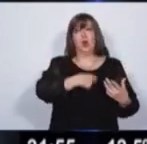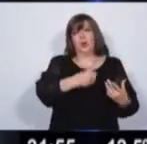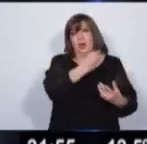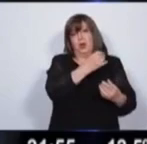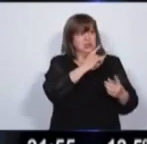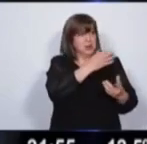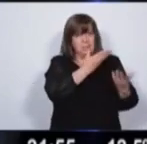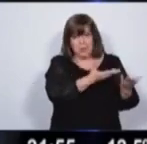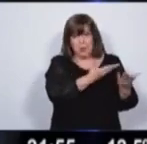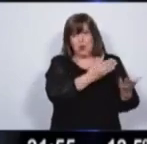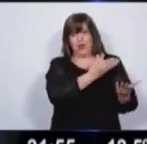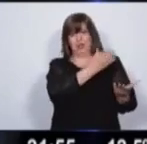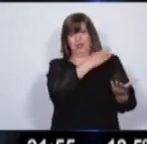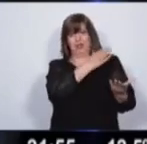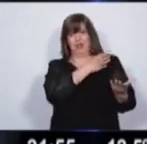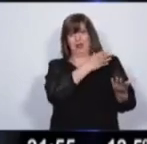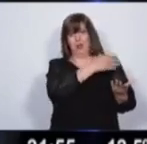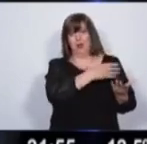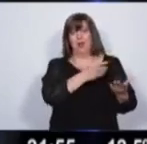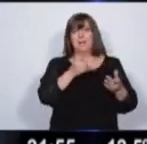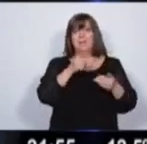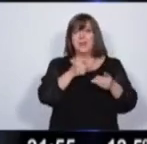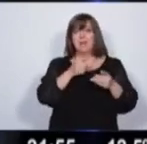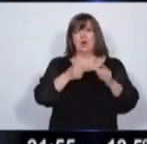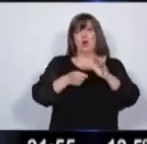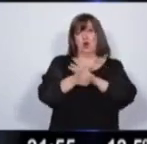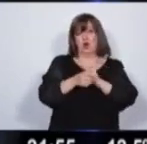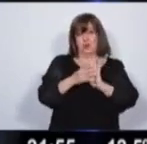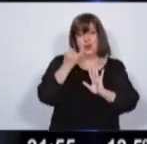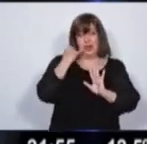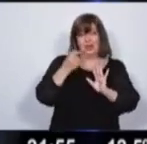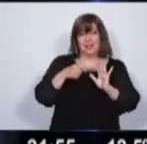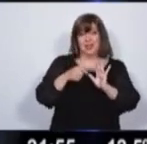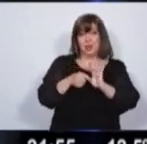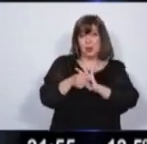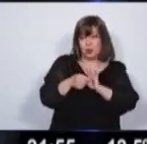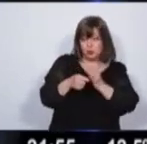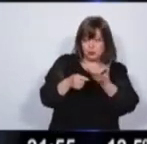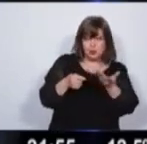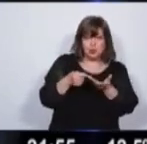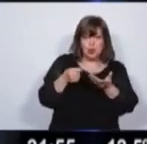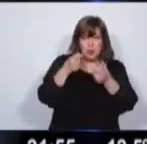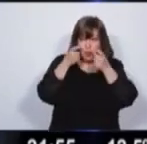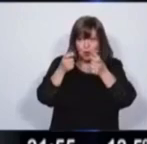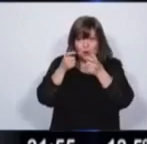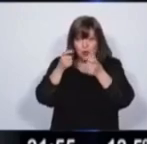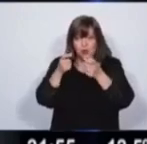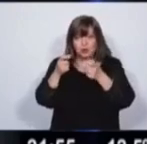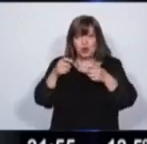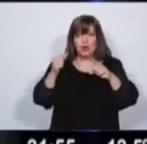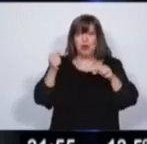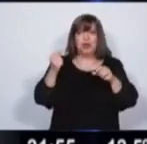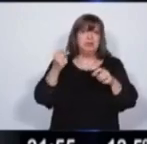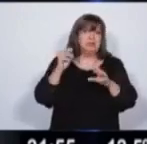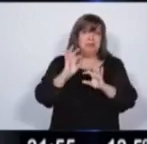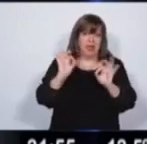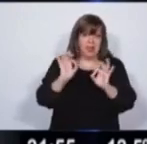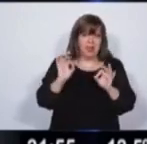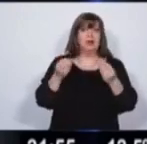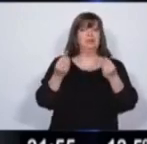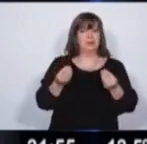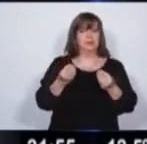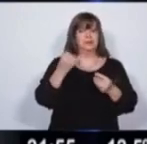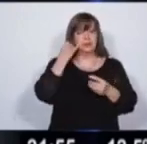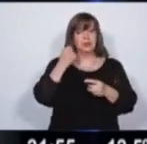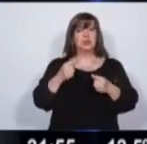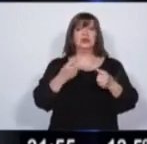ustedes hicieron esa matriz de corrupción ustedes rompieron los organismos de control nosotros tenemos claro dos cosas